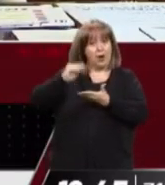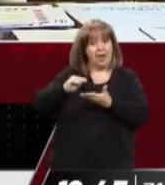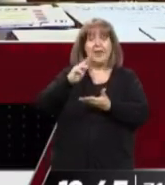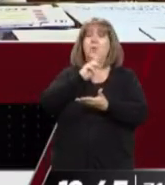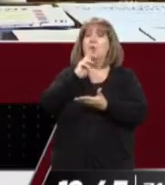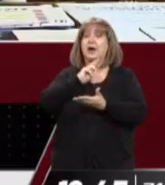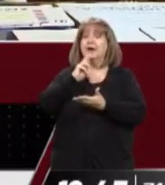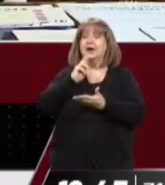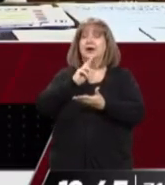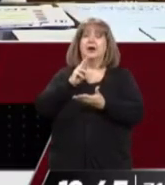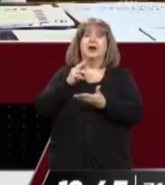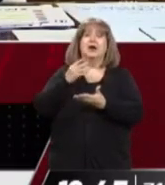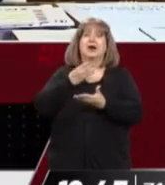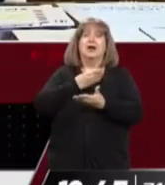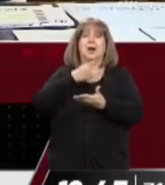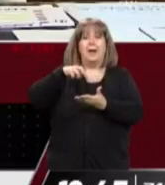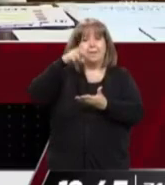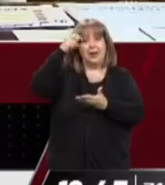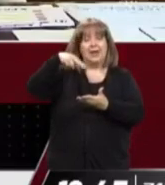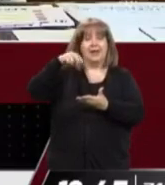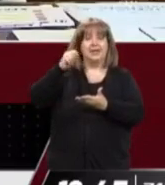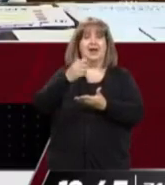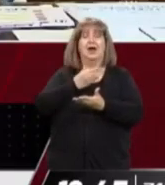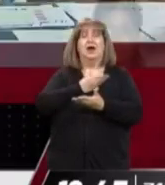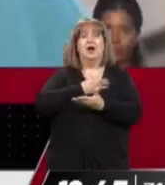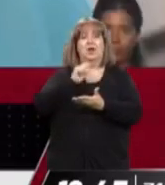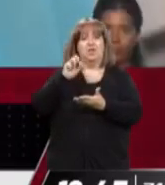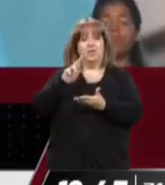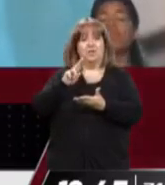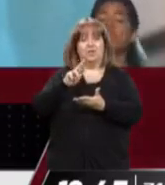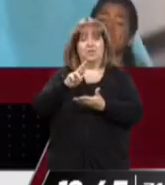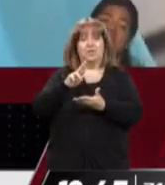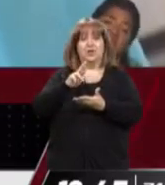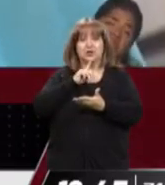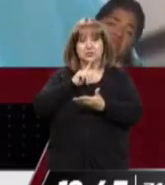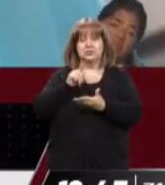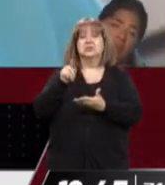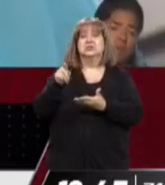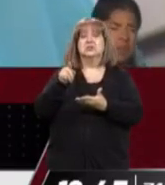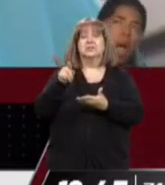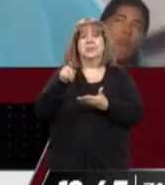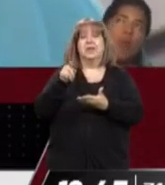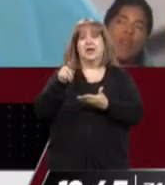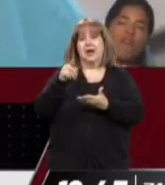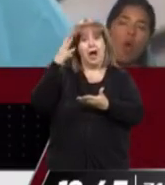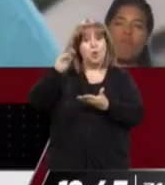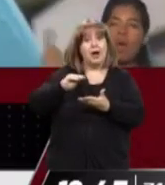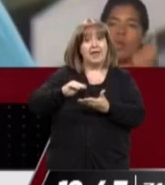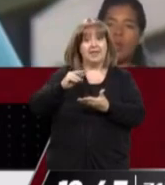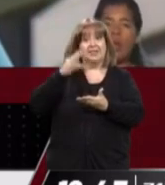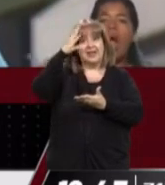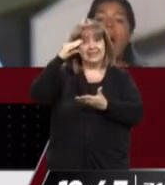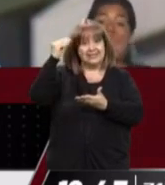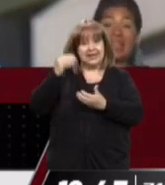Fernández, y bueno, cargó duramente contra la justicia también en estos términos. Sí, se podrían haber hecho otras cosas. Hay una tesis que dice